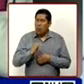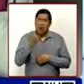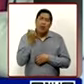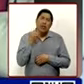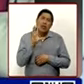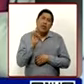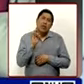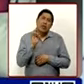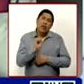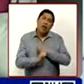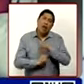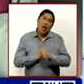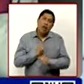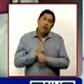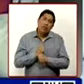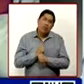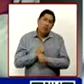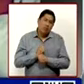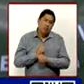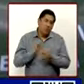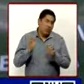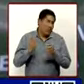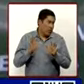años, quien ya se encuentra